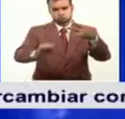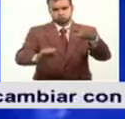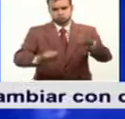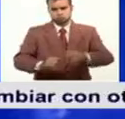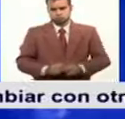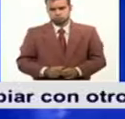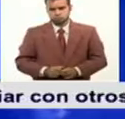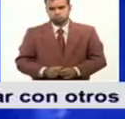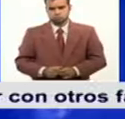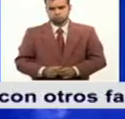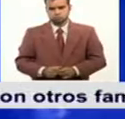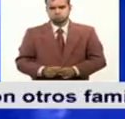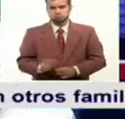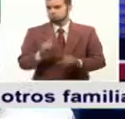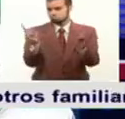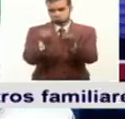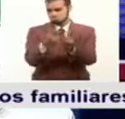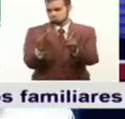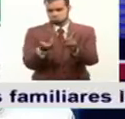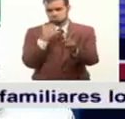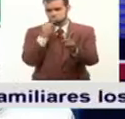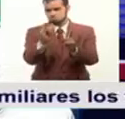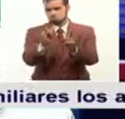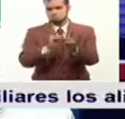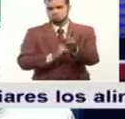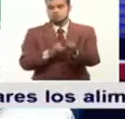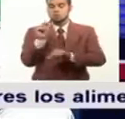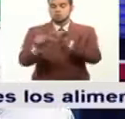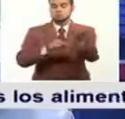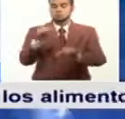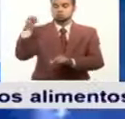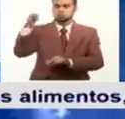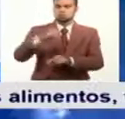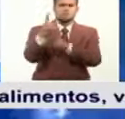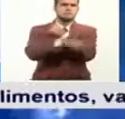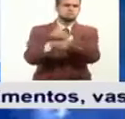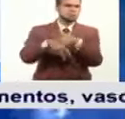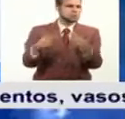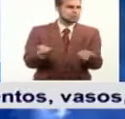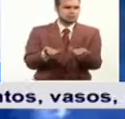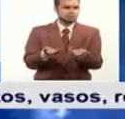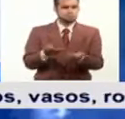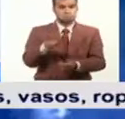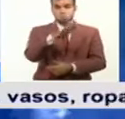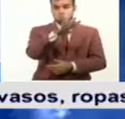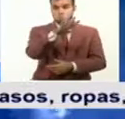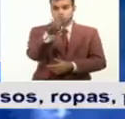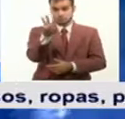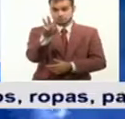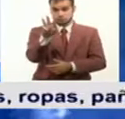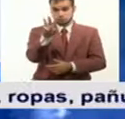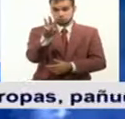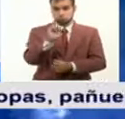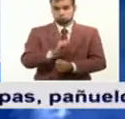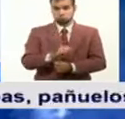resumen, los importados por países, los 43 importados por países, ahí lo